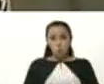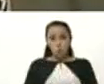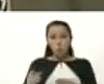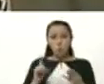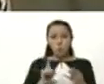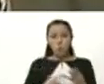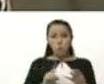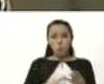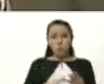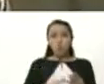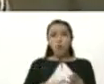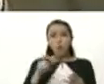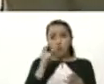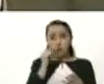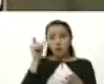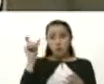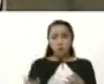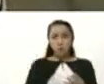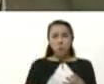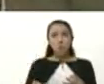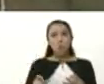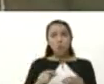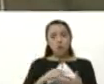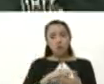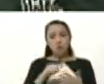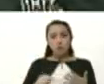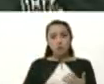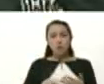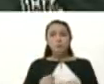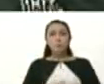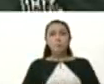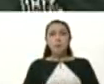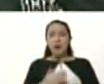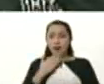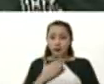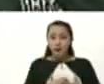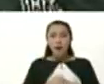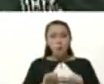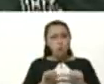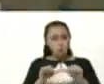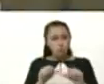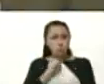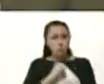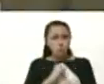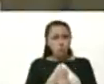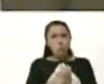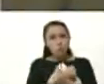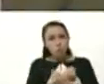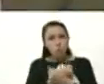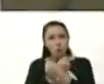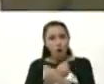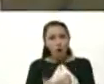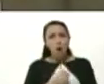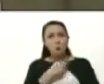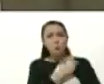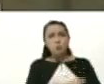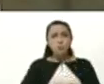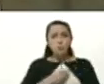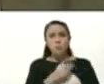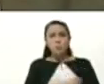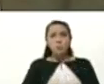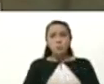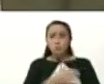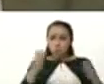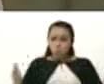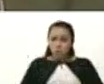Ángel Bosch, a Mauricio Castro y Mauricio Castro Rodríguez, por su constancia y amor en la misión de elevar y